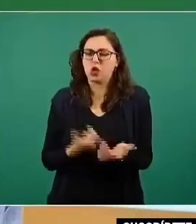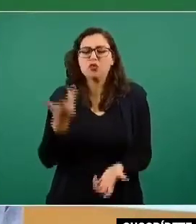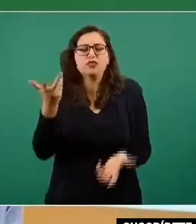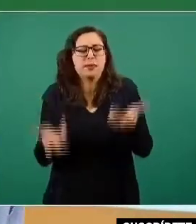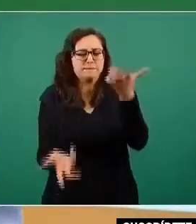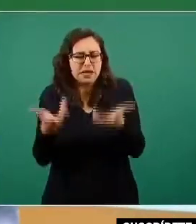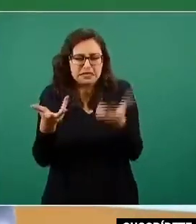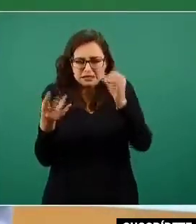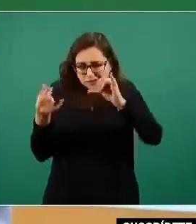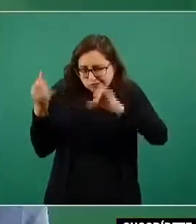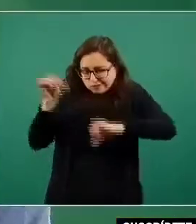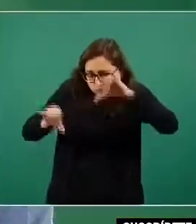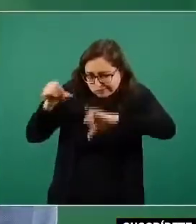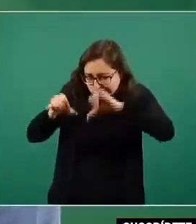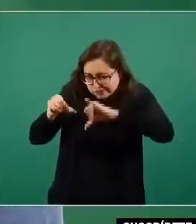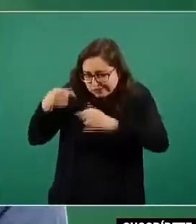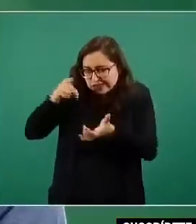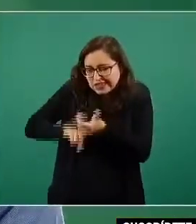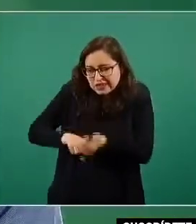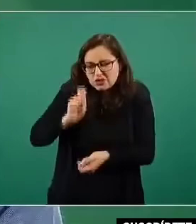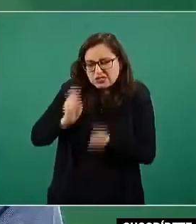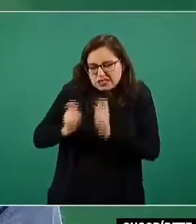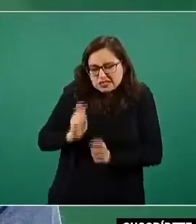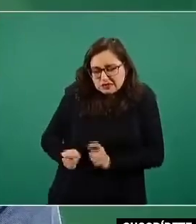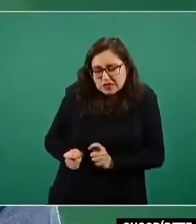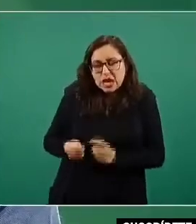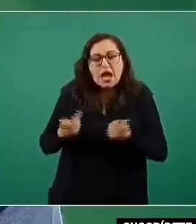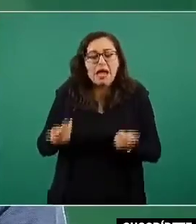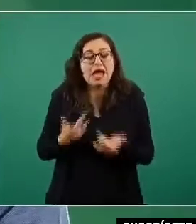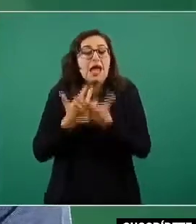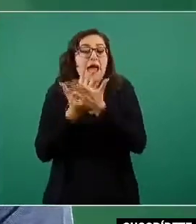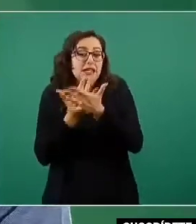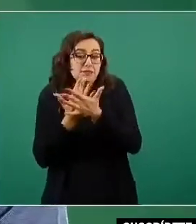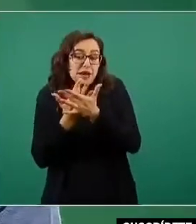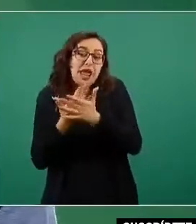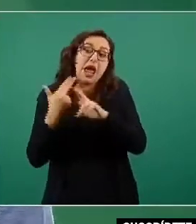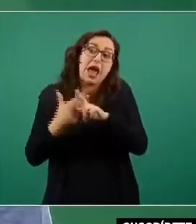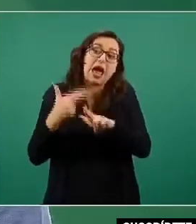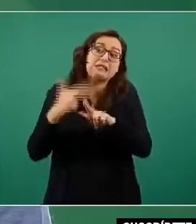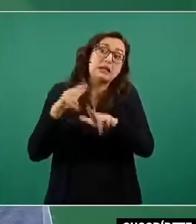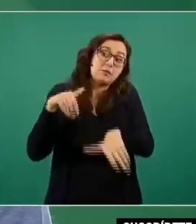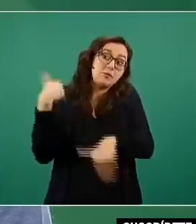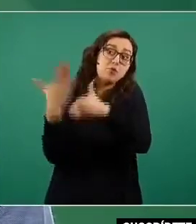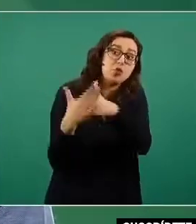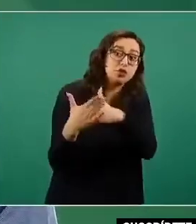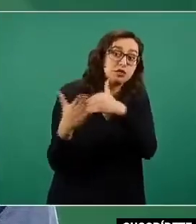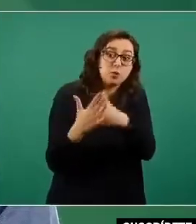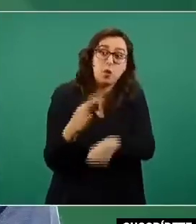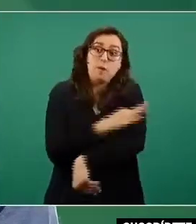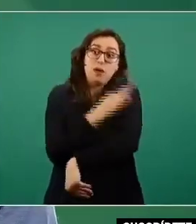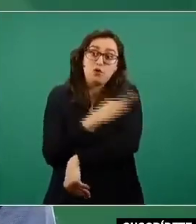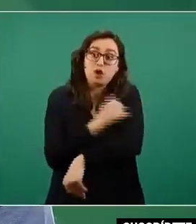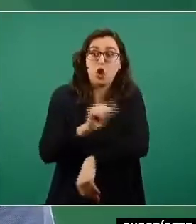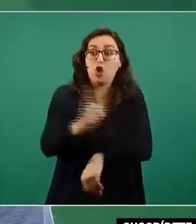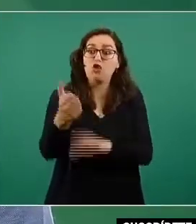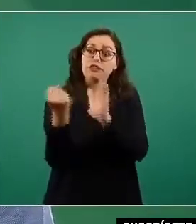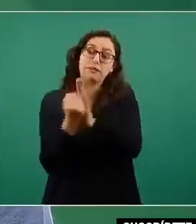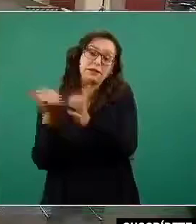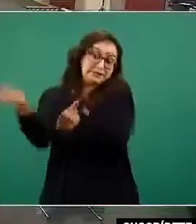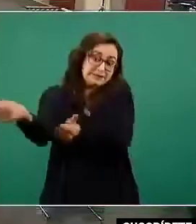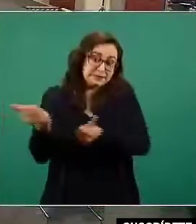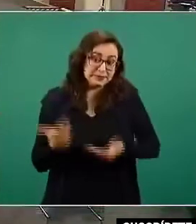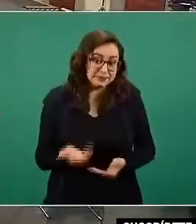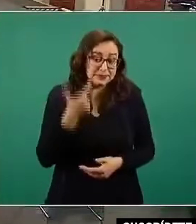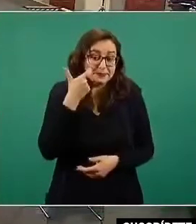la alternativa es esperar. Hay que posponer que se vacune esa persona hasta que lleguen las otras vacunas que no tienen esa contraindicación.